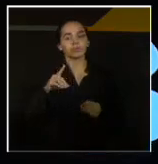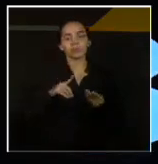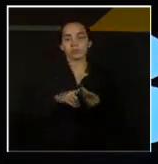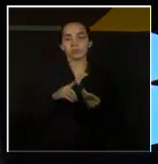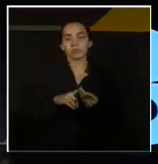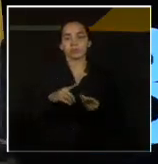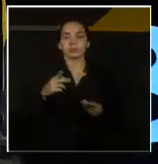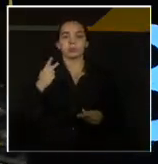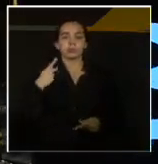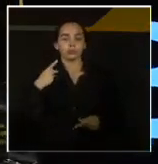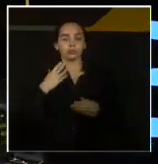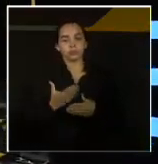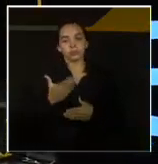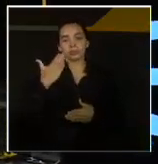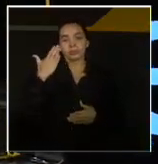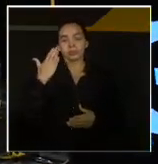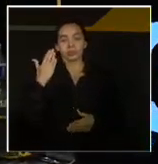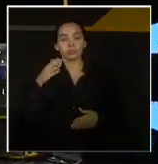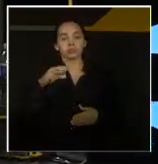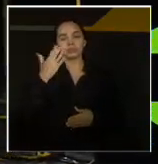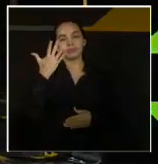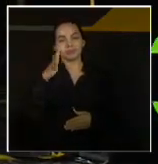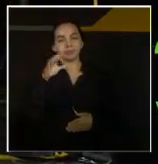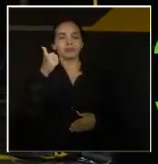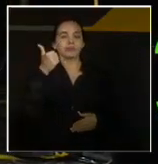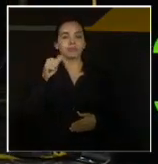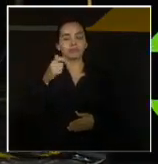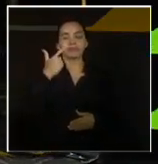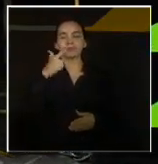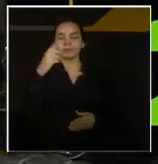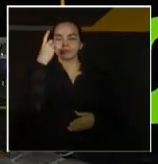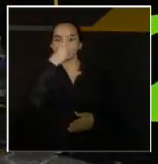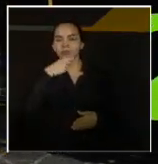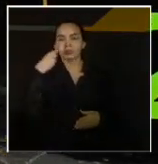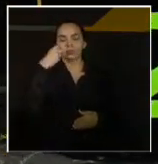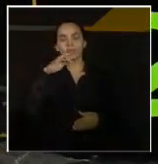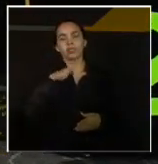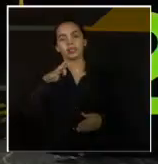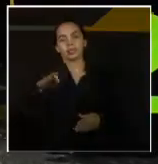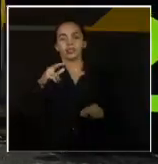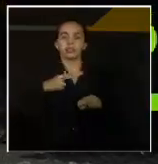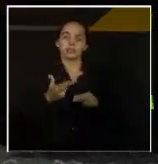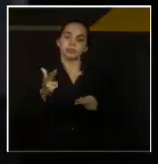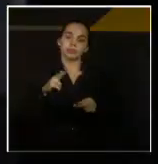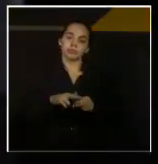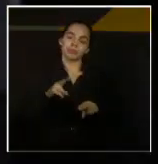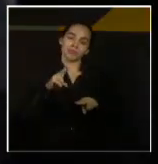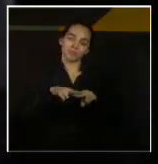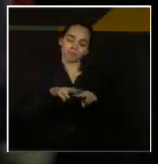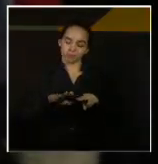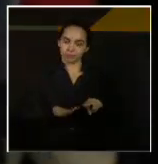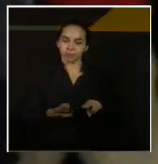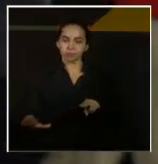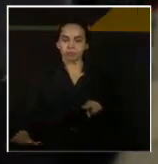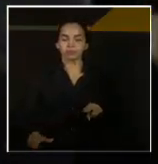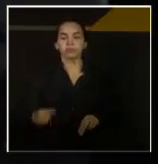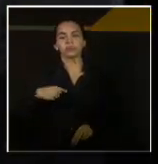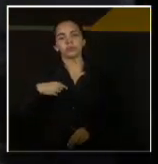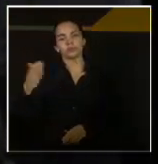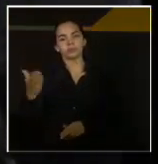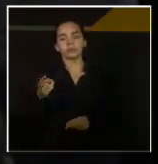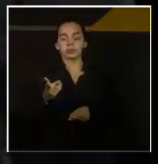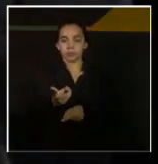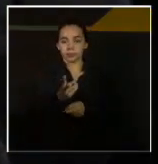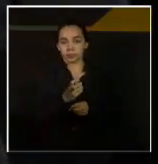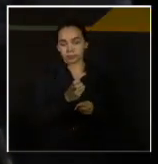hace 5, 6, 7 horas en el hospital Orán para que la atiendan en los pasillos, para que esté sentada en el piso. Yo hoy vengo a invitarles